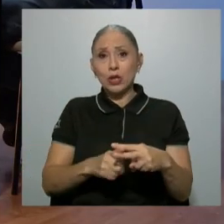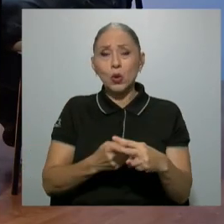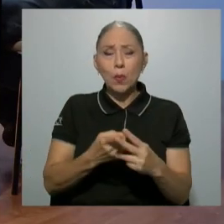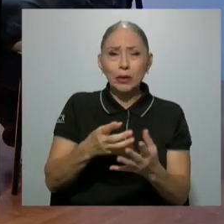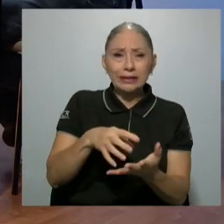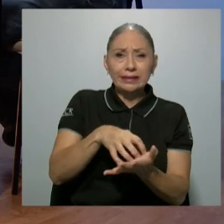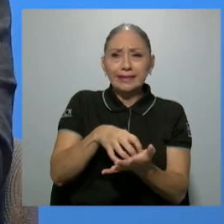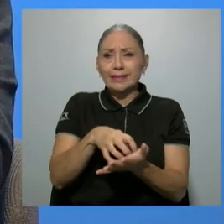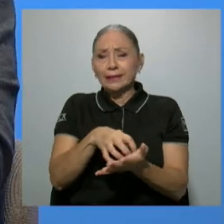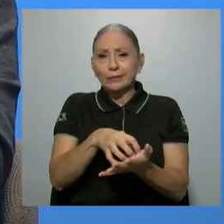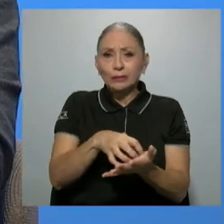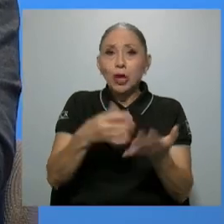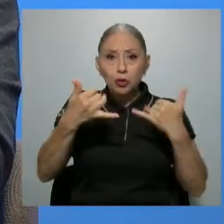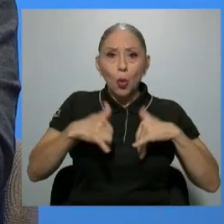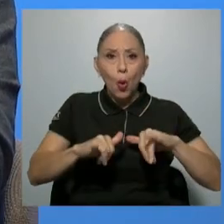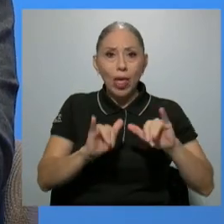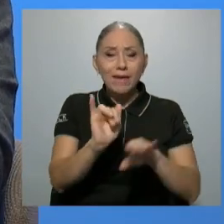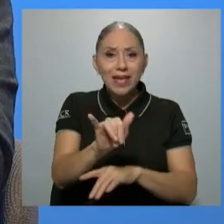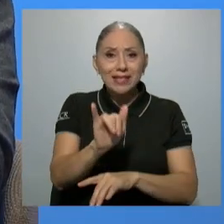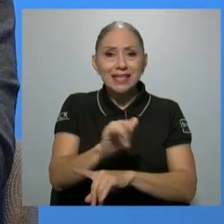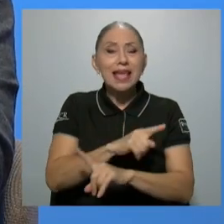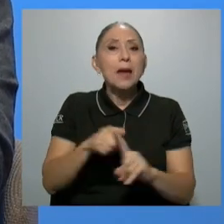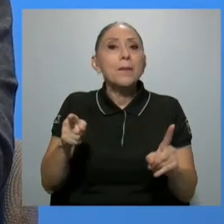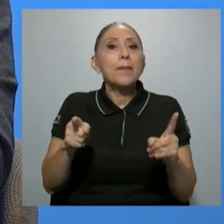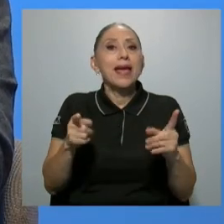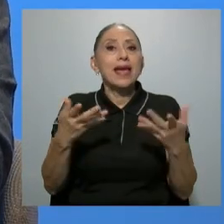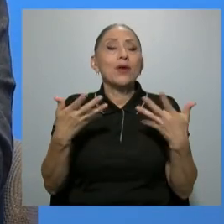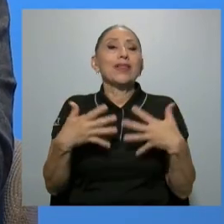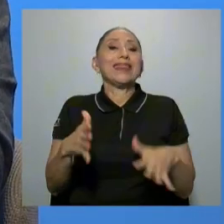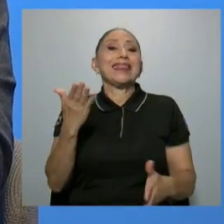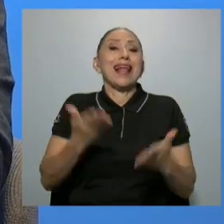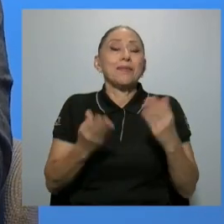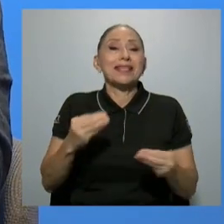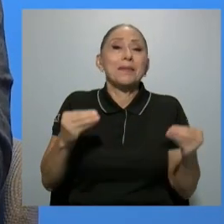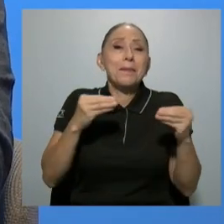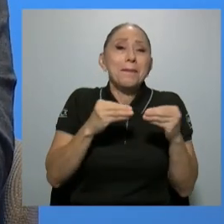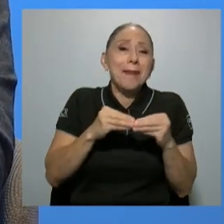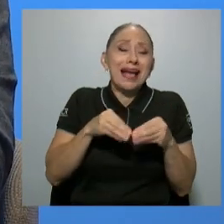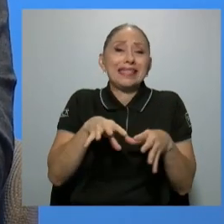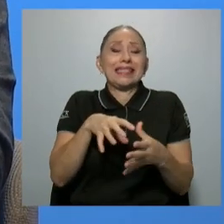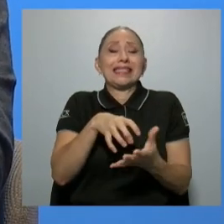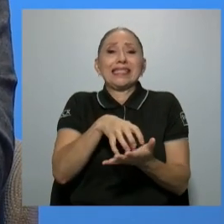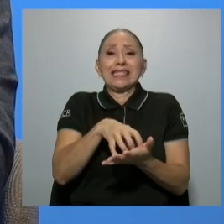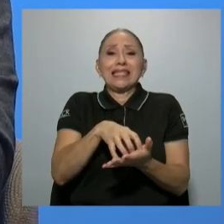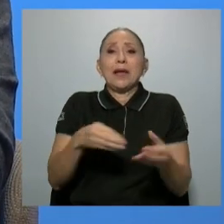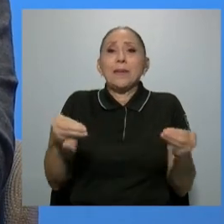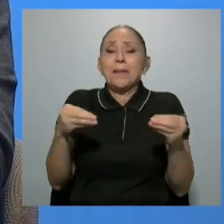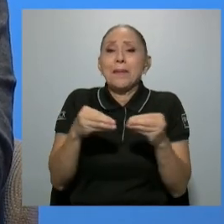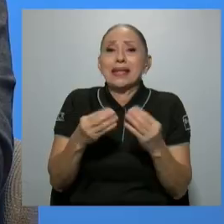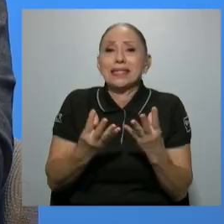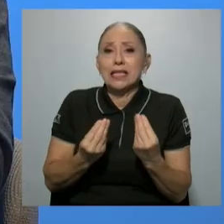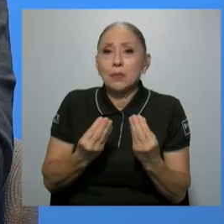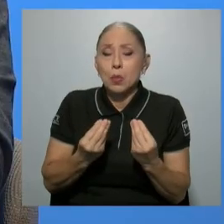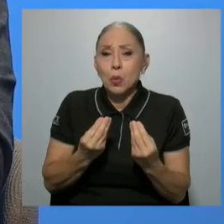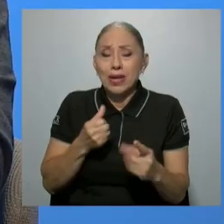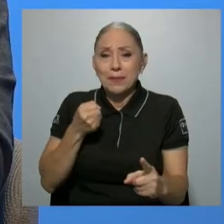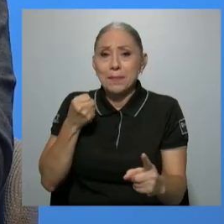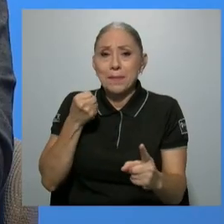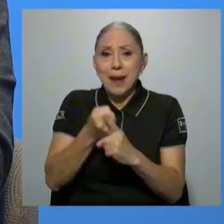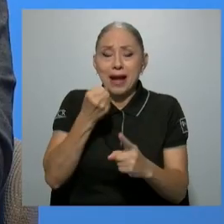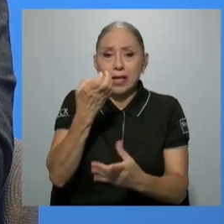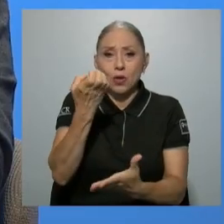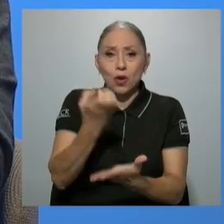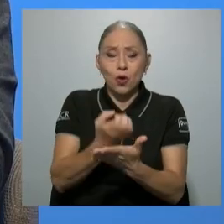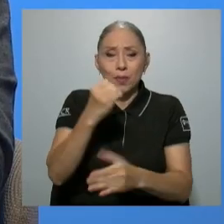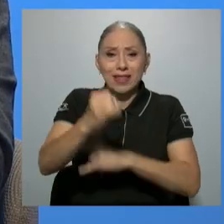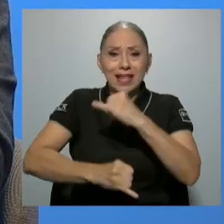mantiene, pero lo iniciamos quizás con más incertidumbre y con más temor en relación con el impacto que iba a tener sobre la economía internacional